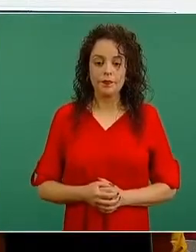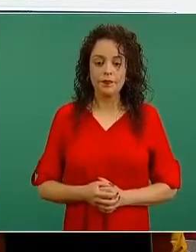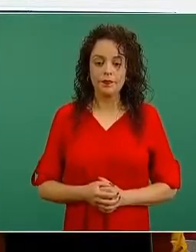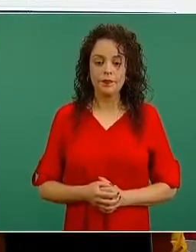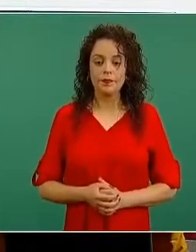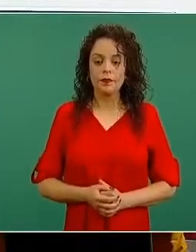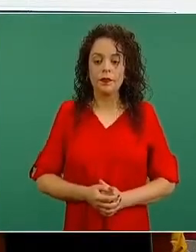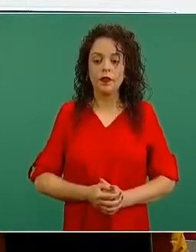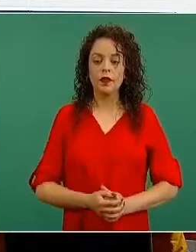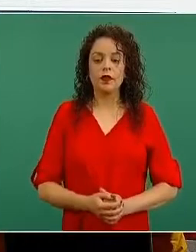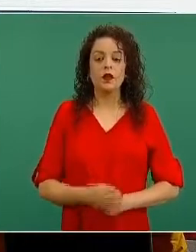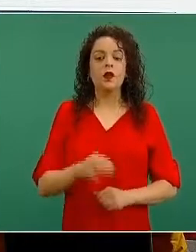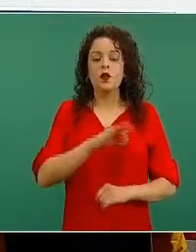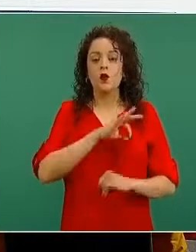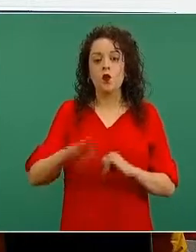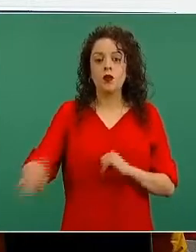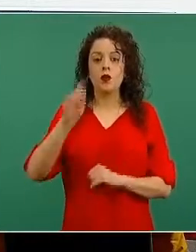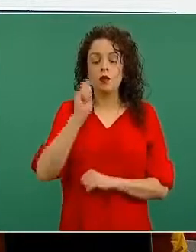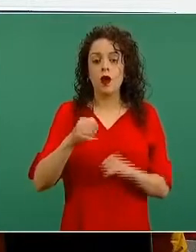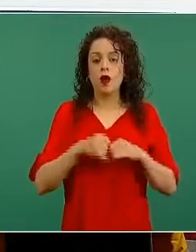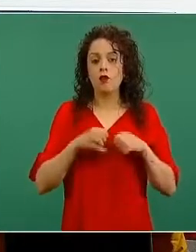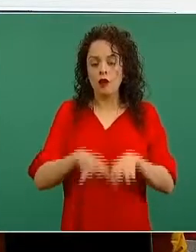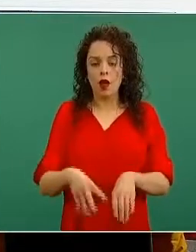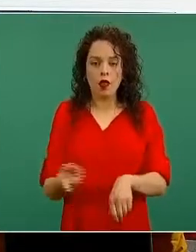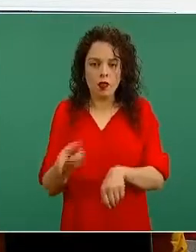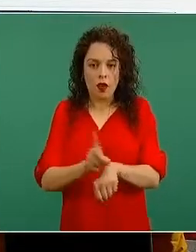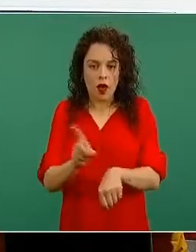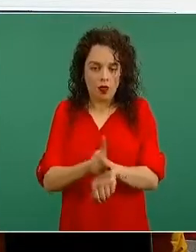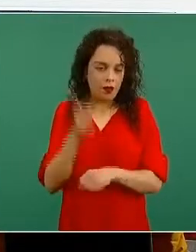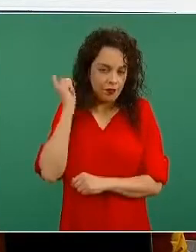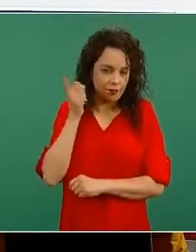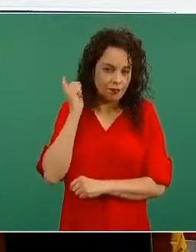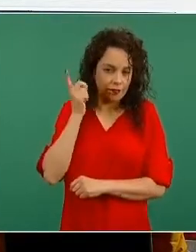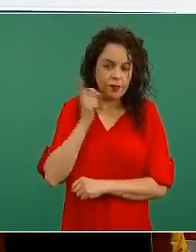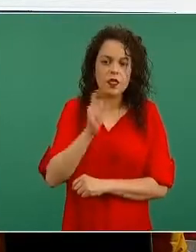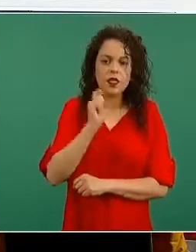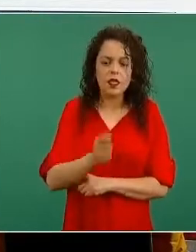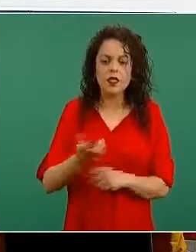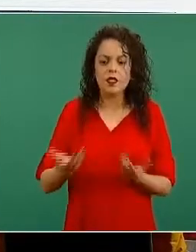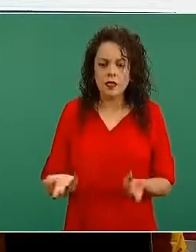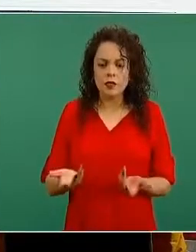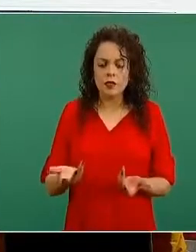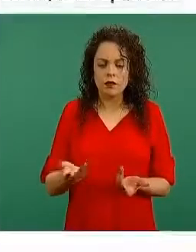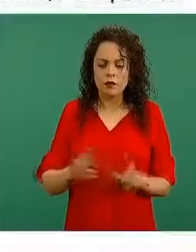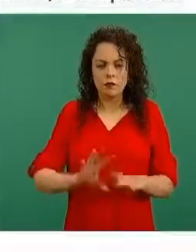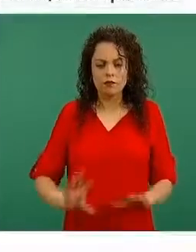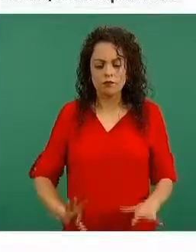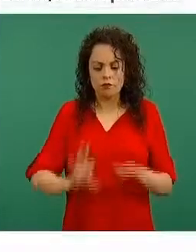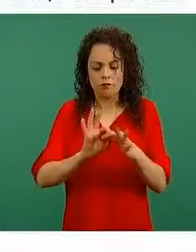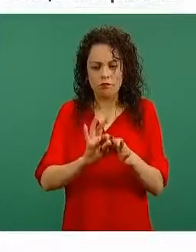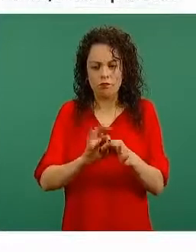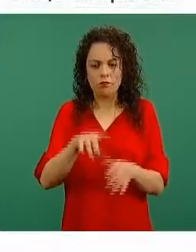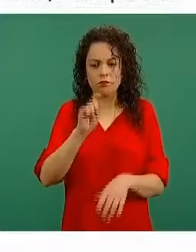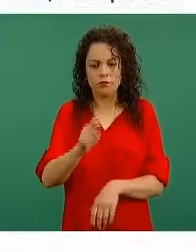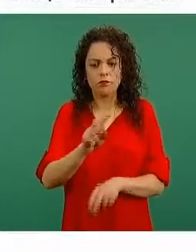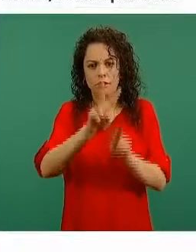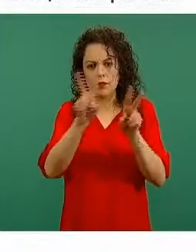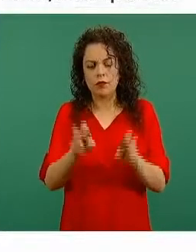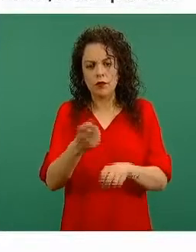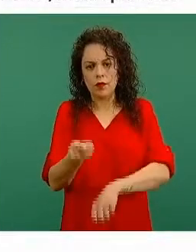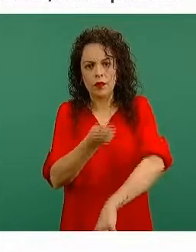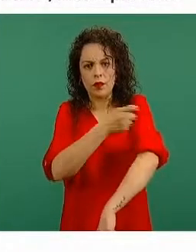Y finalmente el informe diario también de eventos supuestamente asociados o atribuibles a vacunación